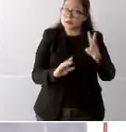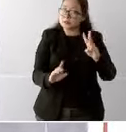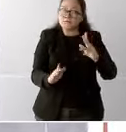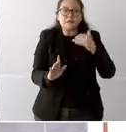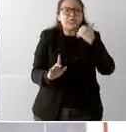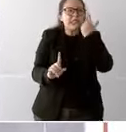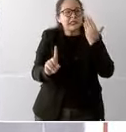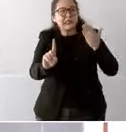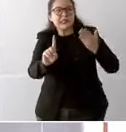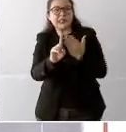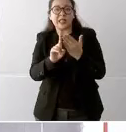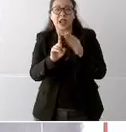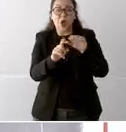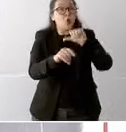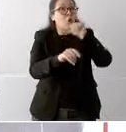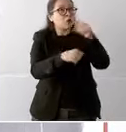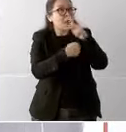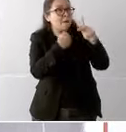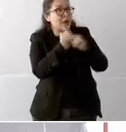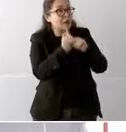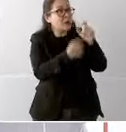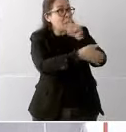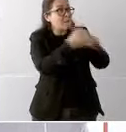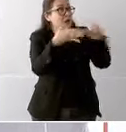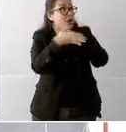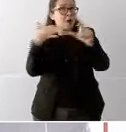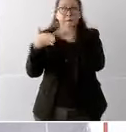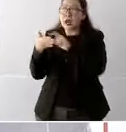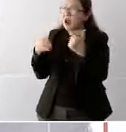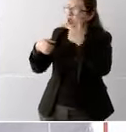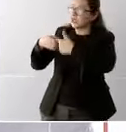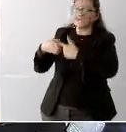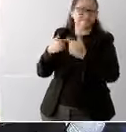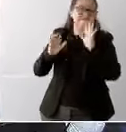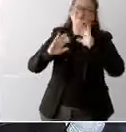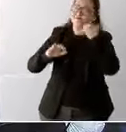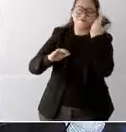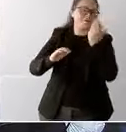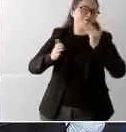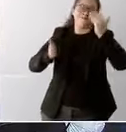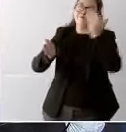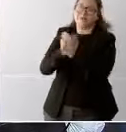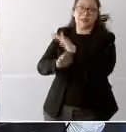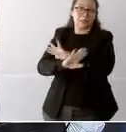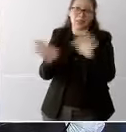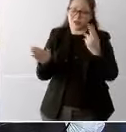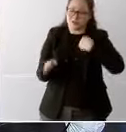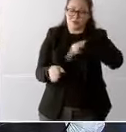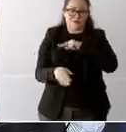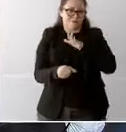en el extranjero. Vamos a ser autosuficientes en nuestro país.